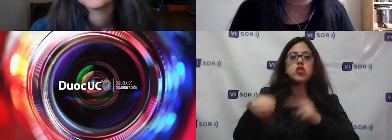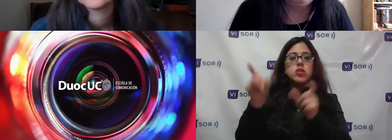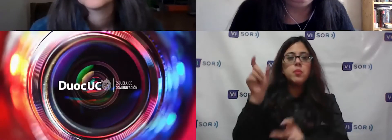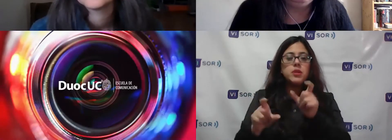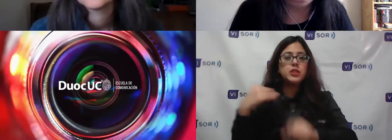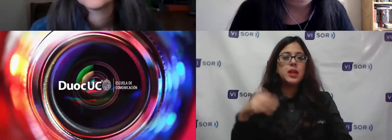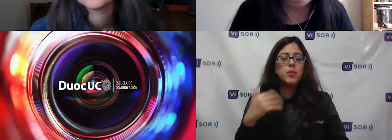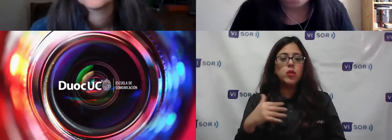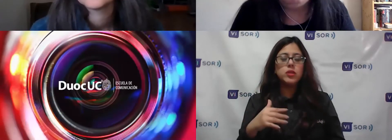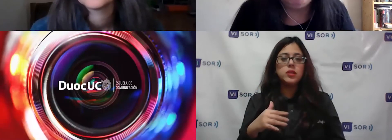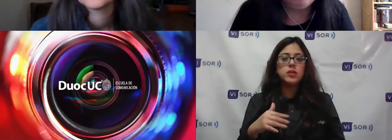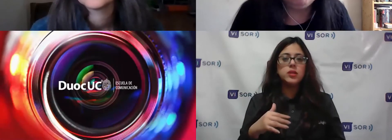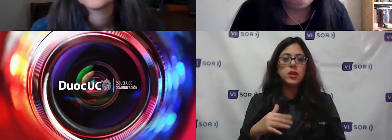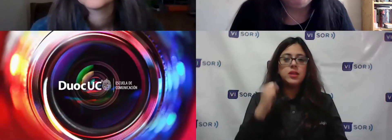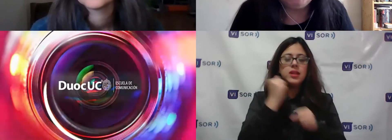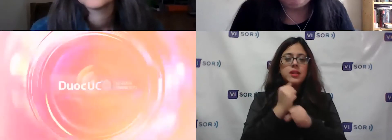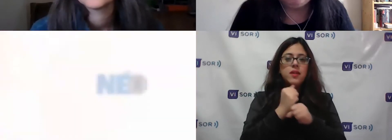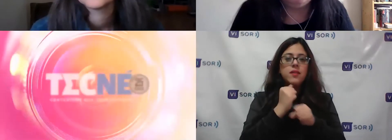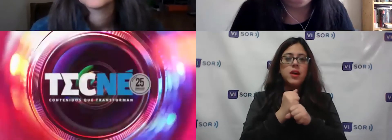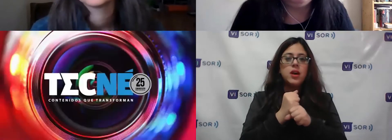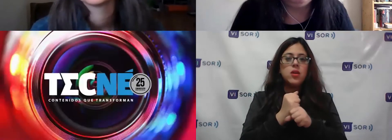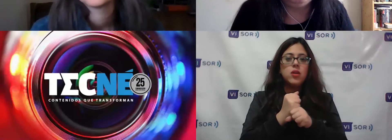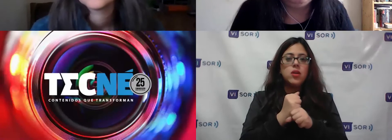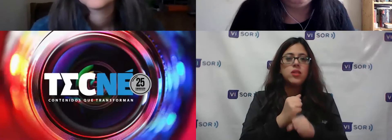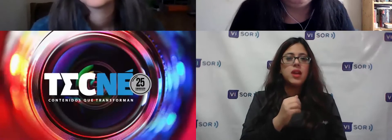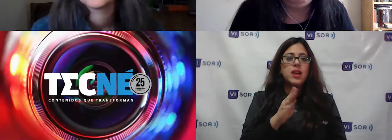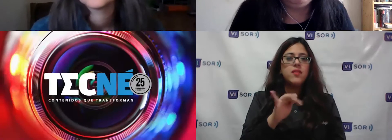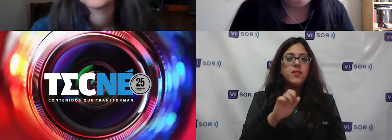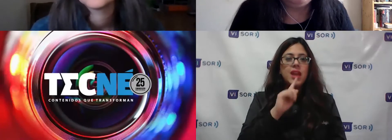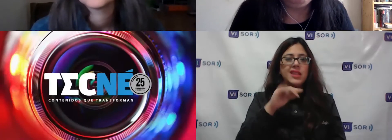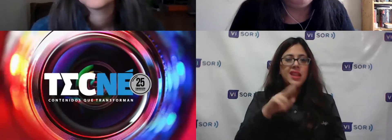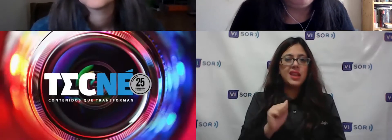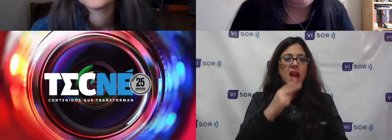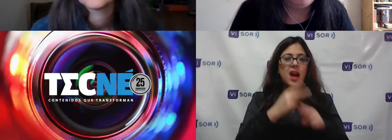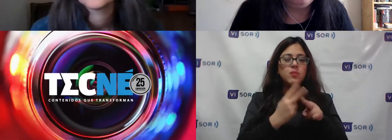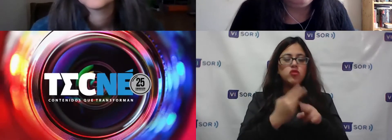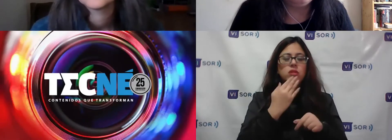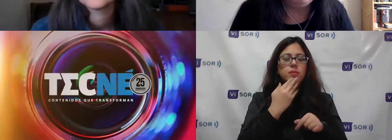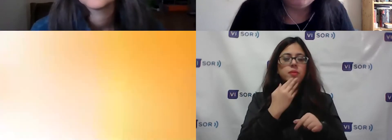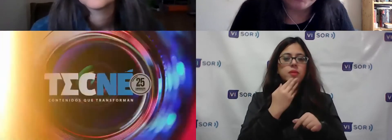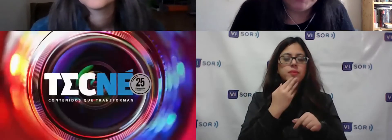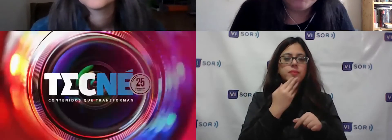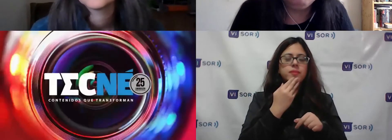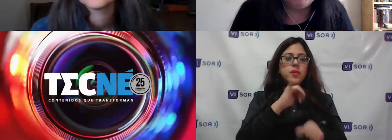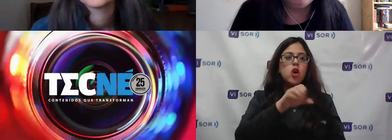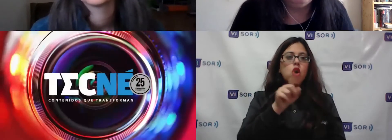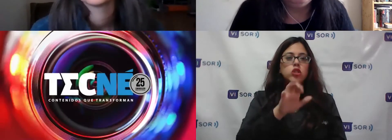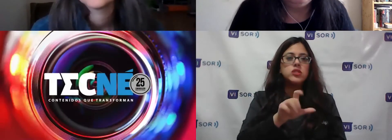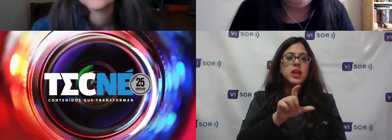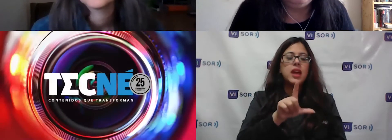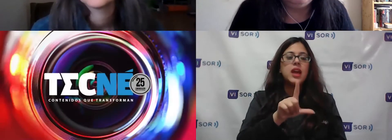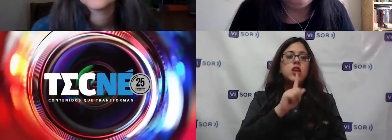el tipo de trabajo obviamente de iván y betina también cosas como josé luis torres leiva